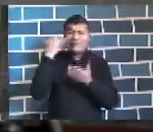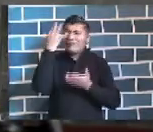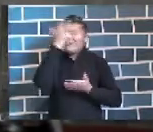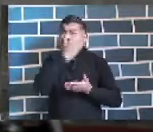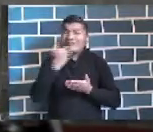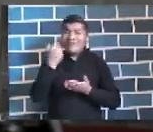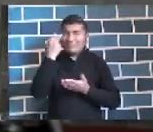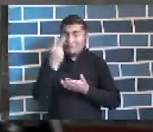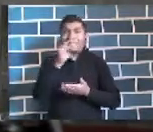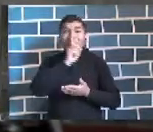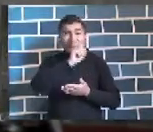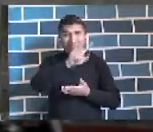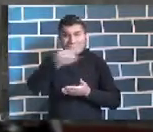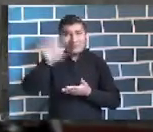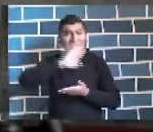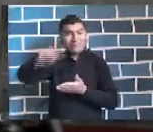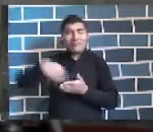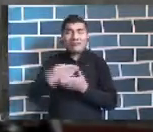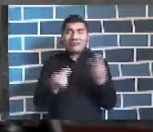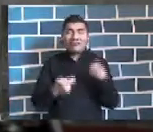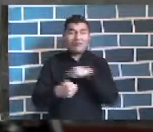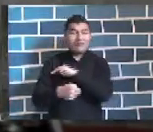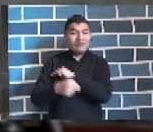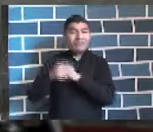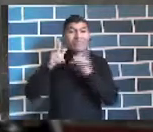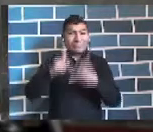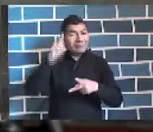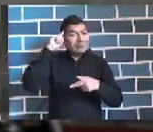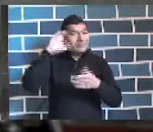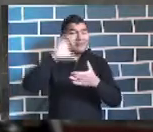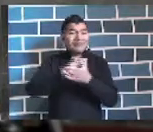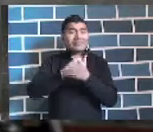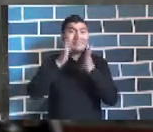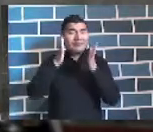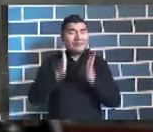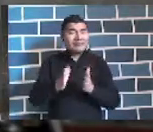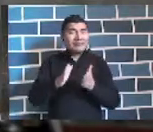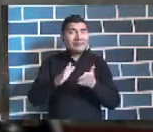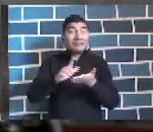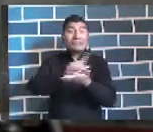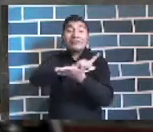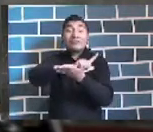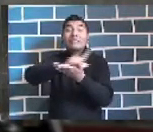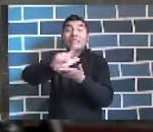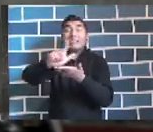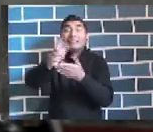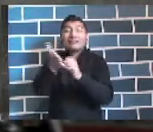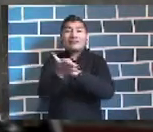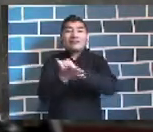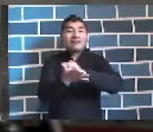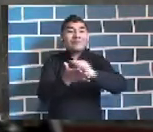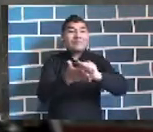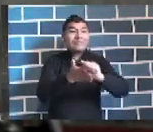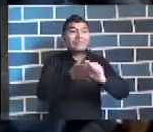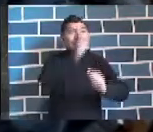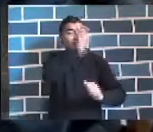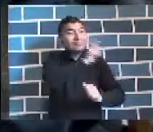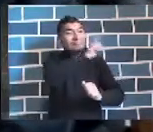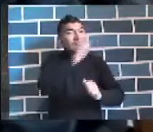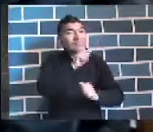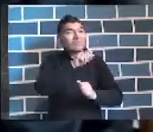a ustedes, a todos nosotros los creyentes, en la Semana Santa acercarse y besar la